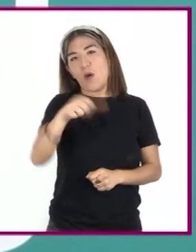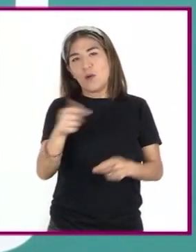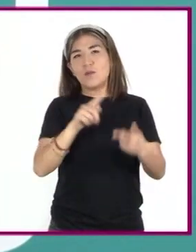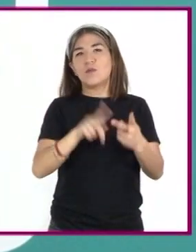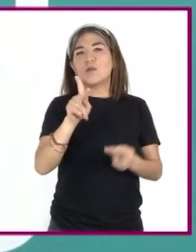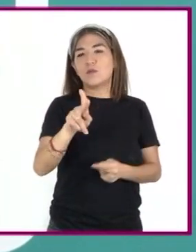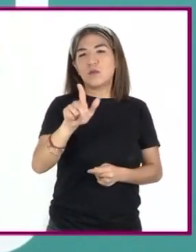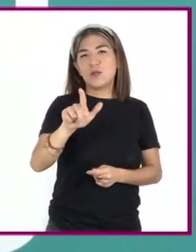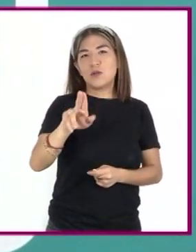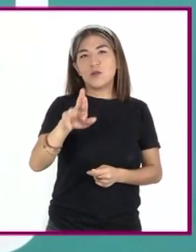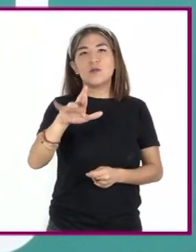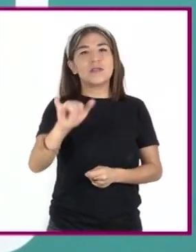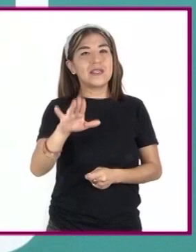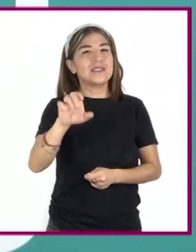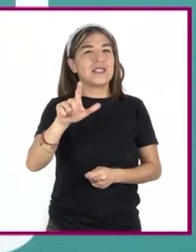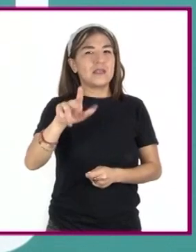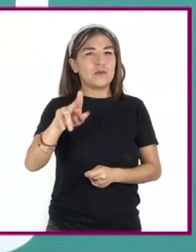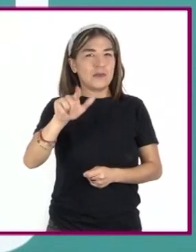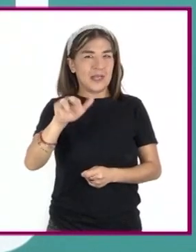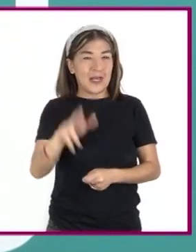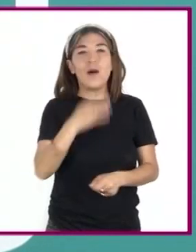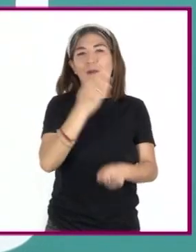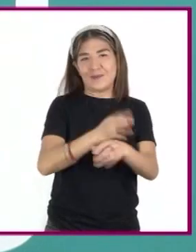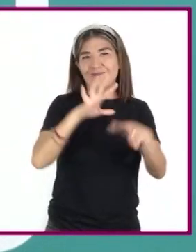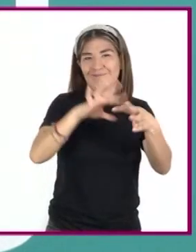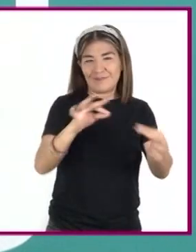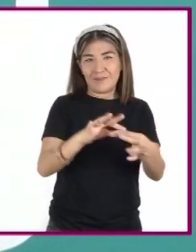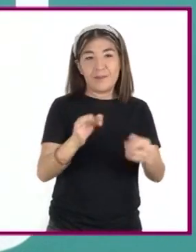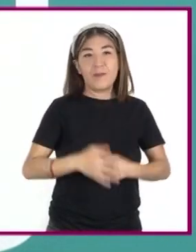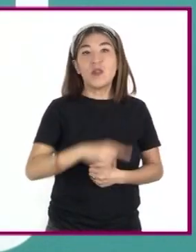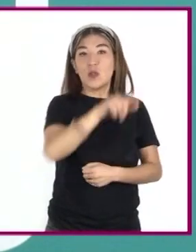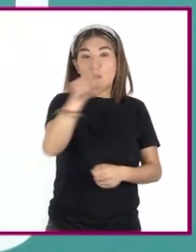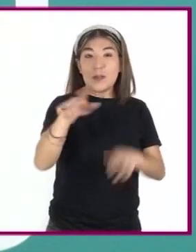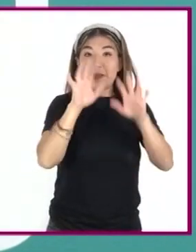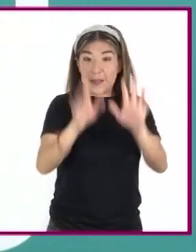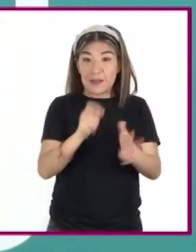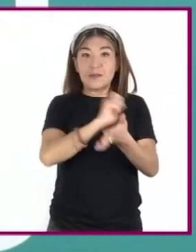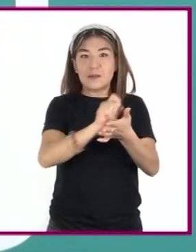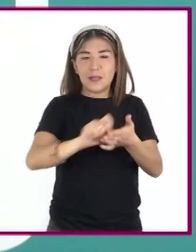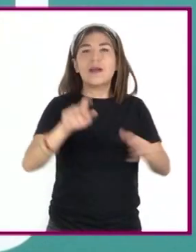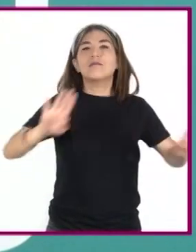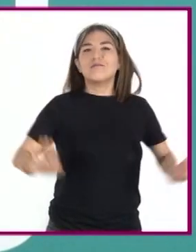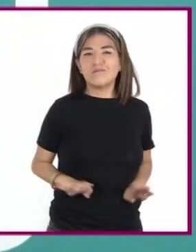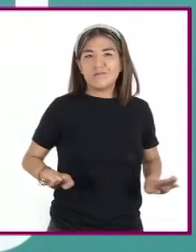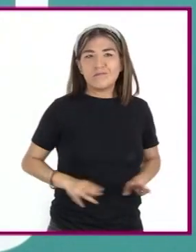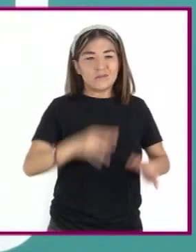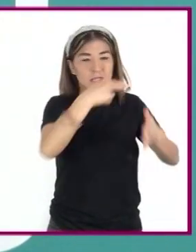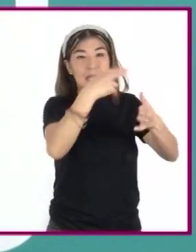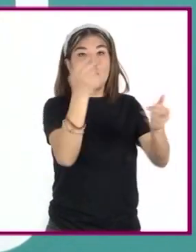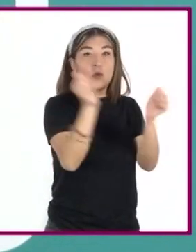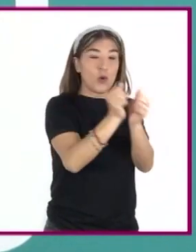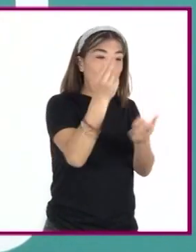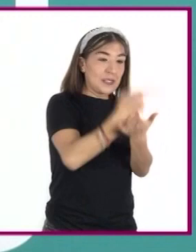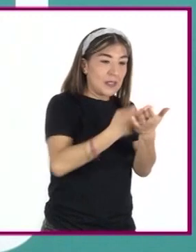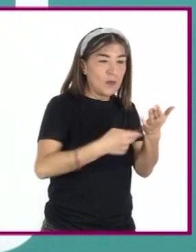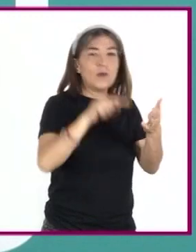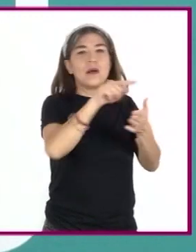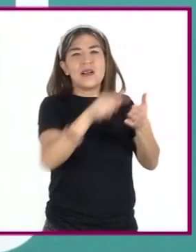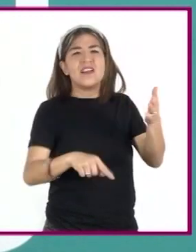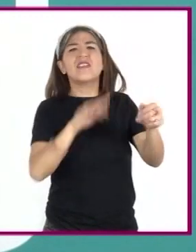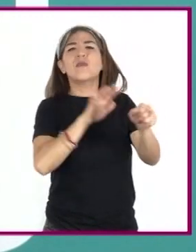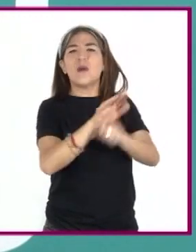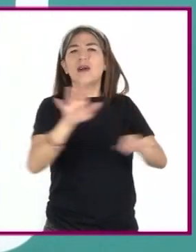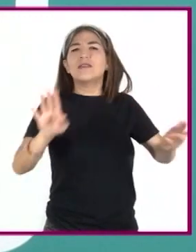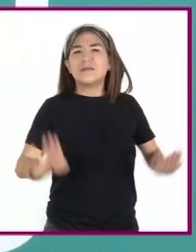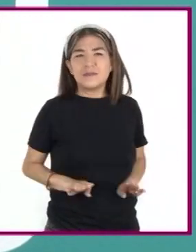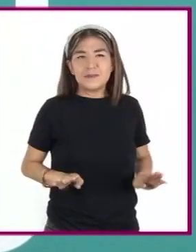Una vez realizados, escriban junto a cada dibujo sus características. No olviden que pueden retomar algunos de